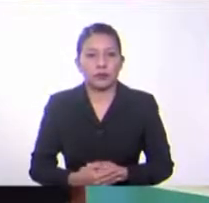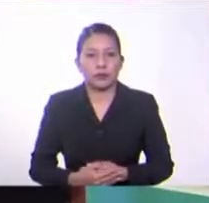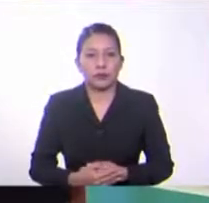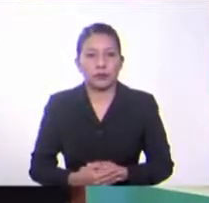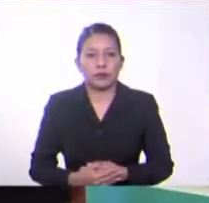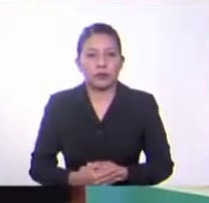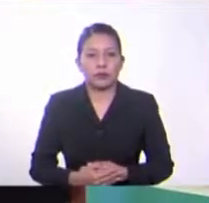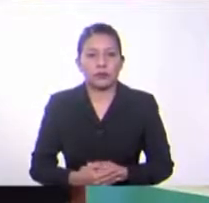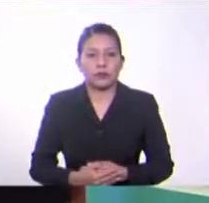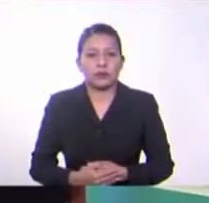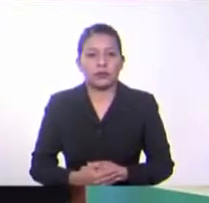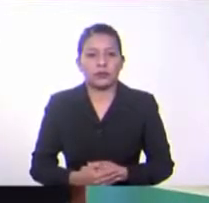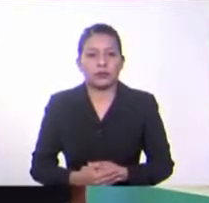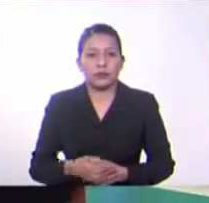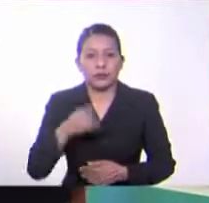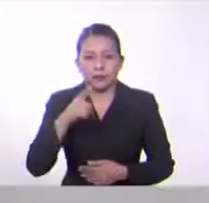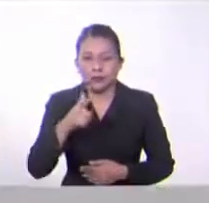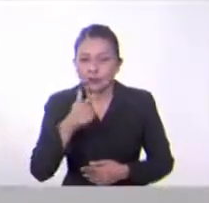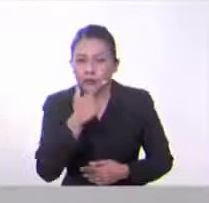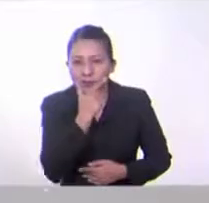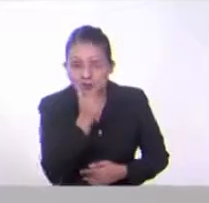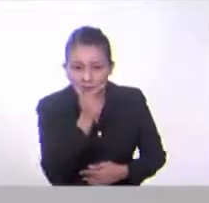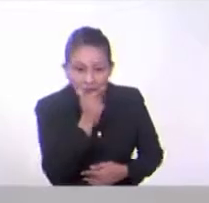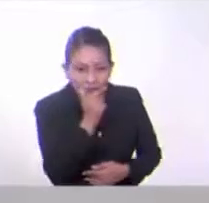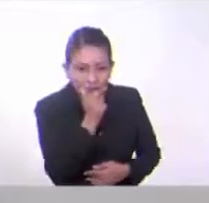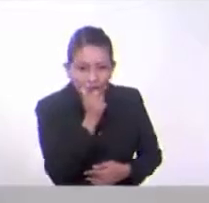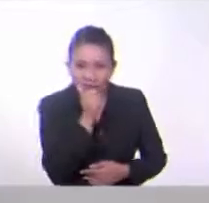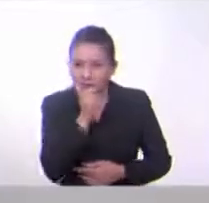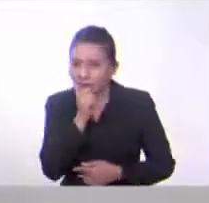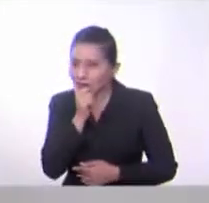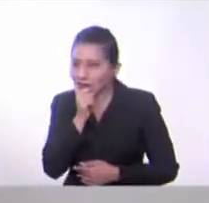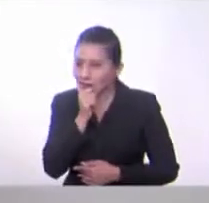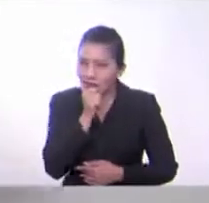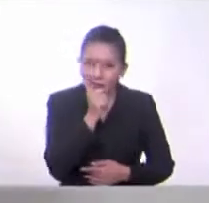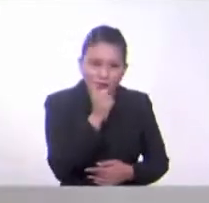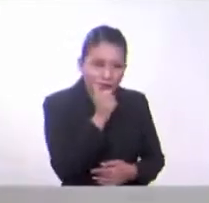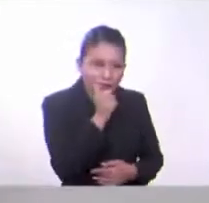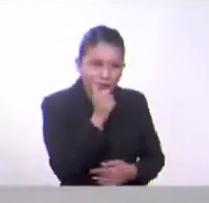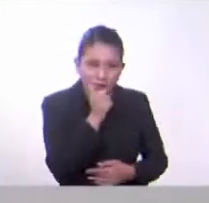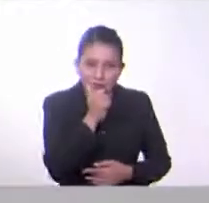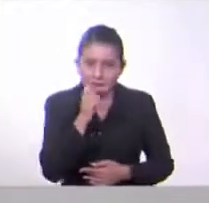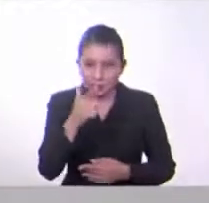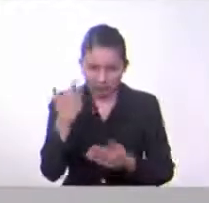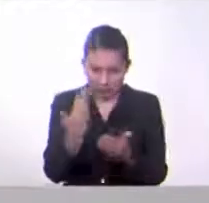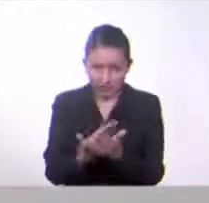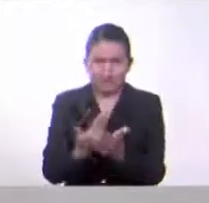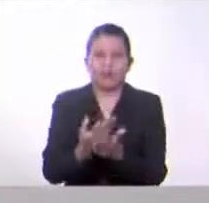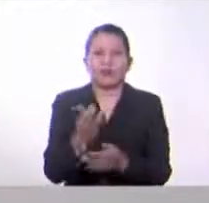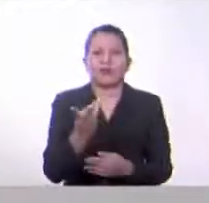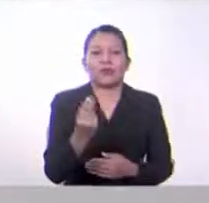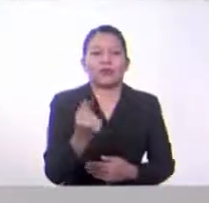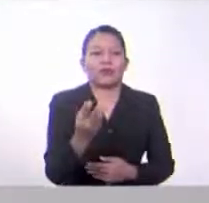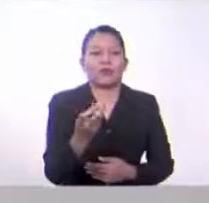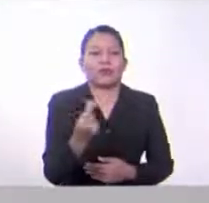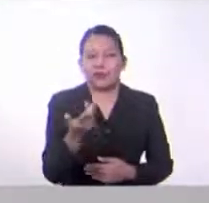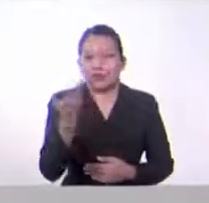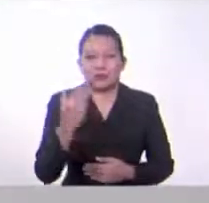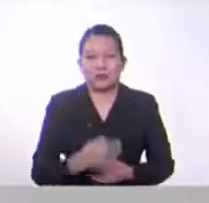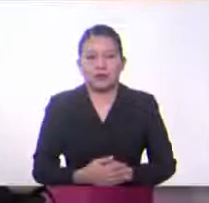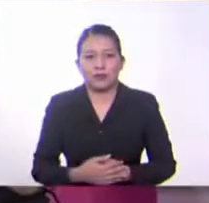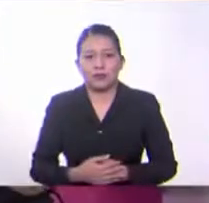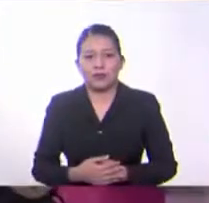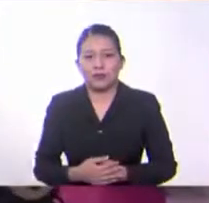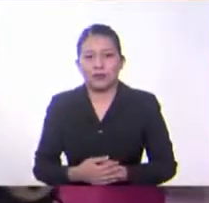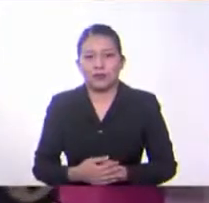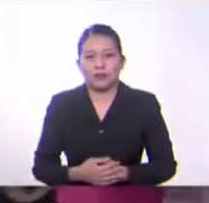Ahora, que ya veo que la sospecha es más grande, ¿qué tal, Alex? Si me propones un número, cierto tiempo,